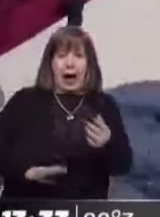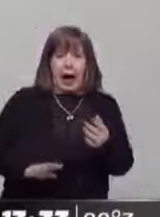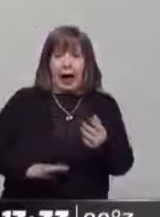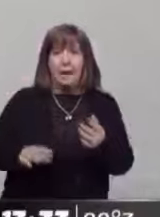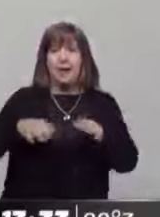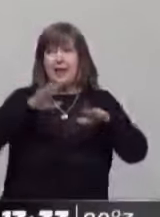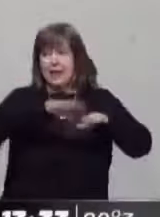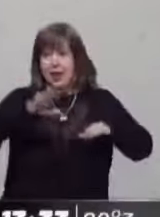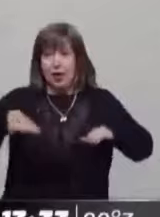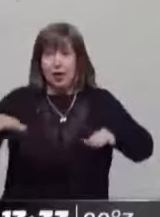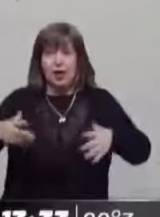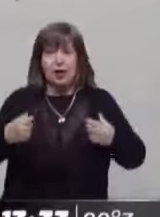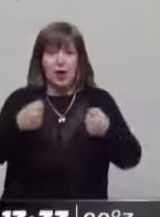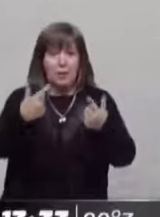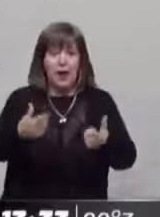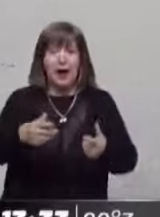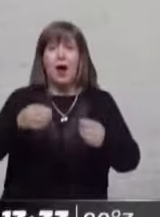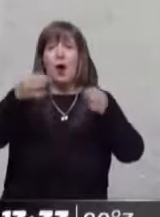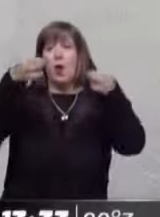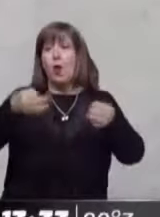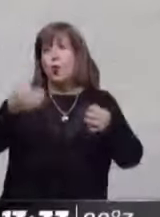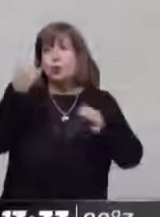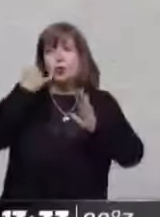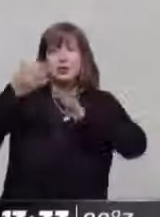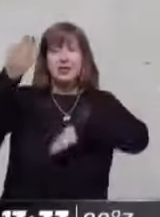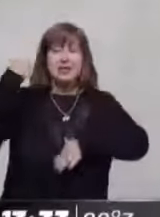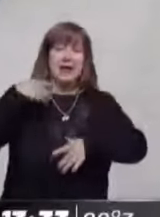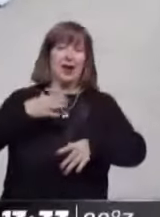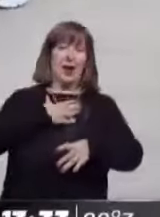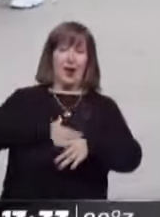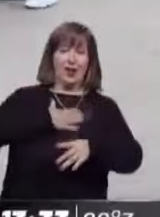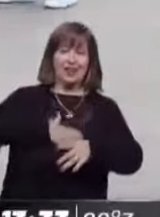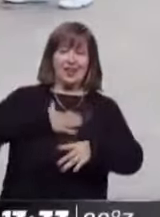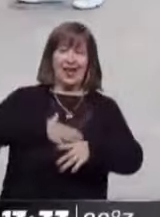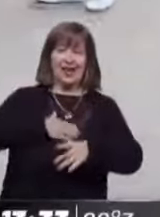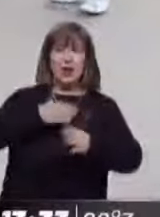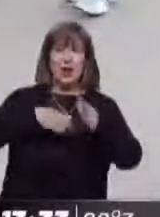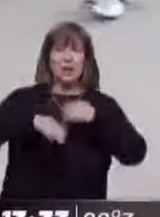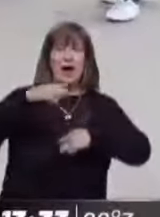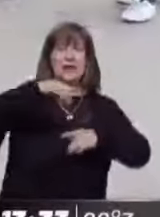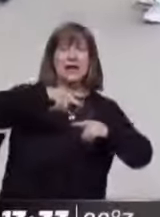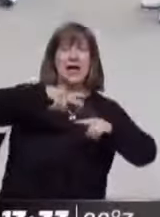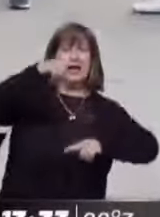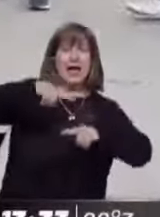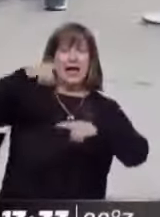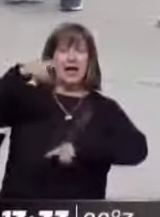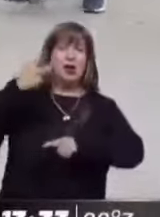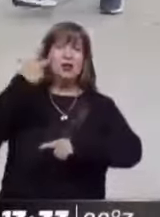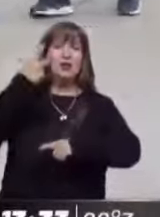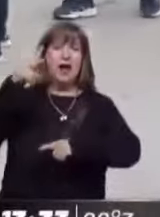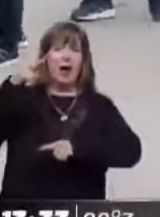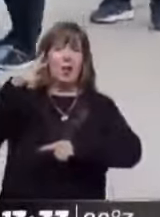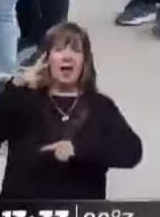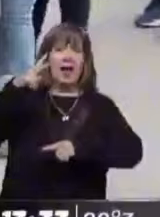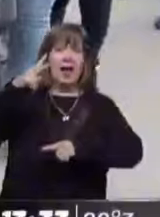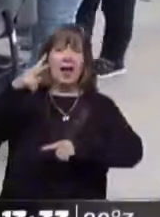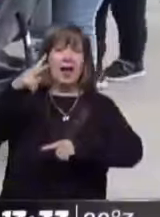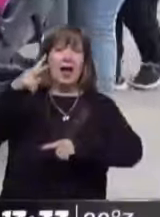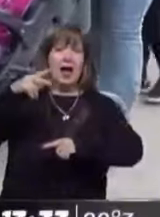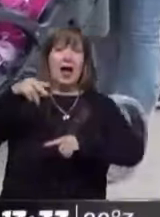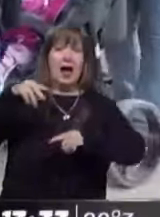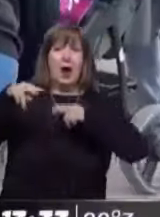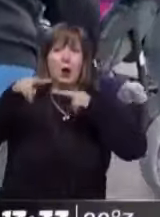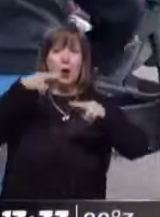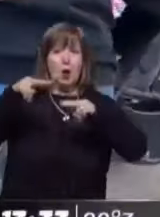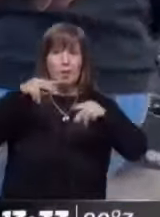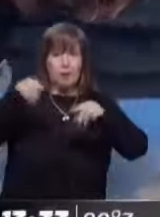miles de niños. Justo ayer celebrábamos la llegada de más de 3.000 kilos de leche a uno de los merenderos más